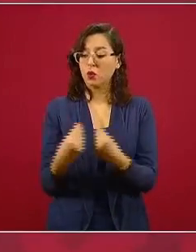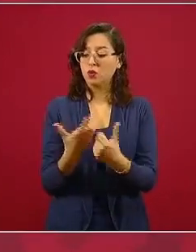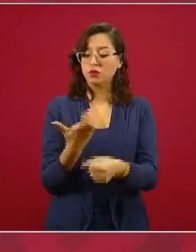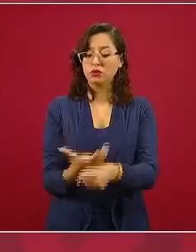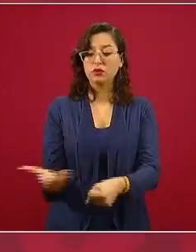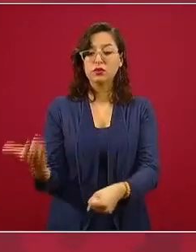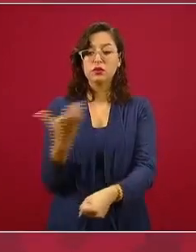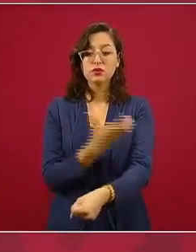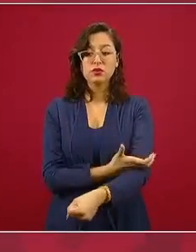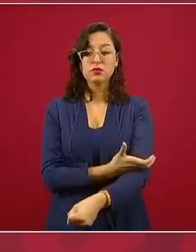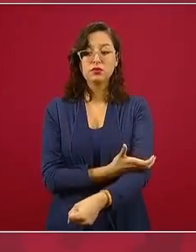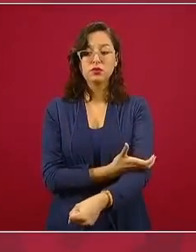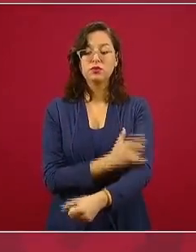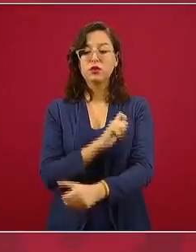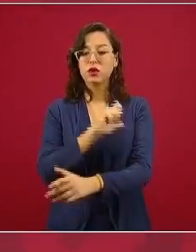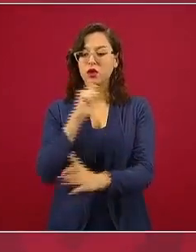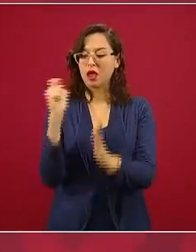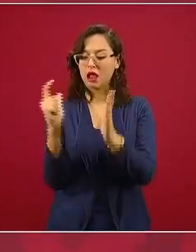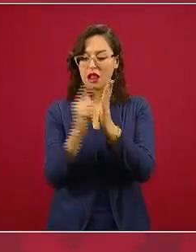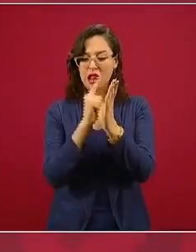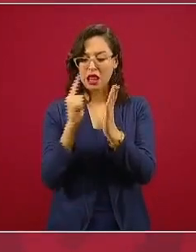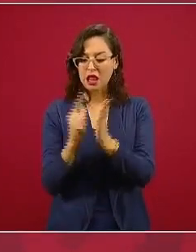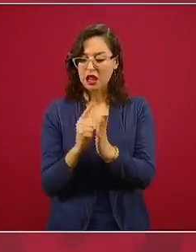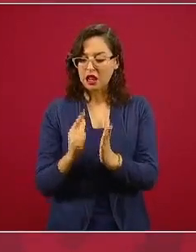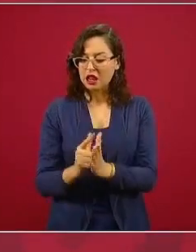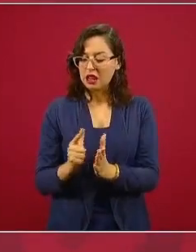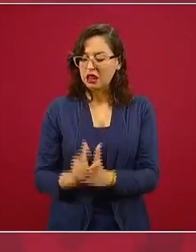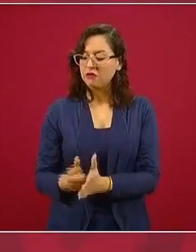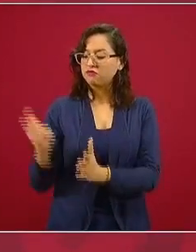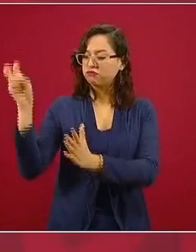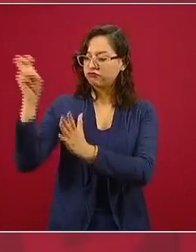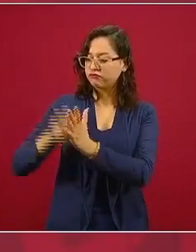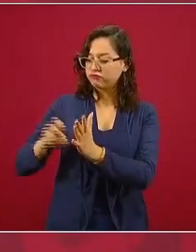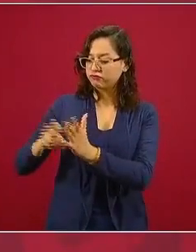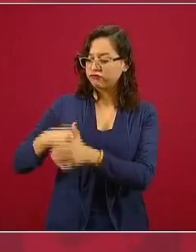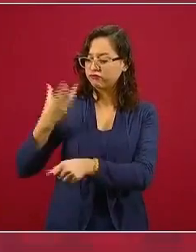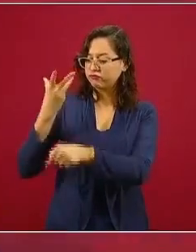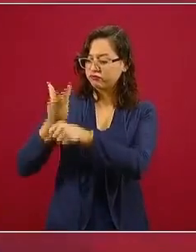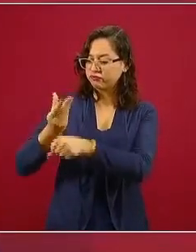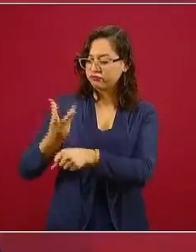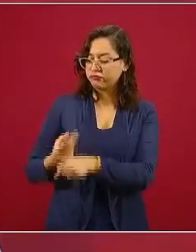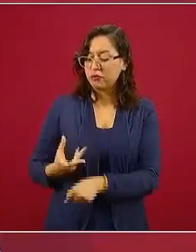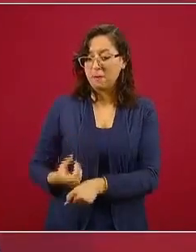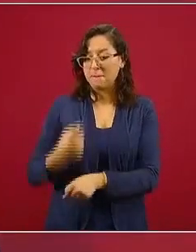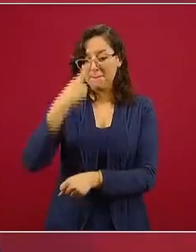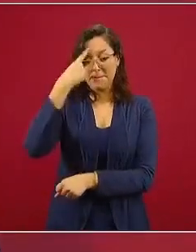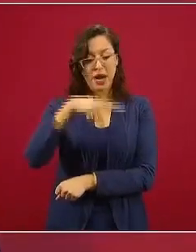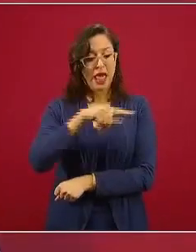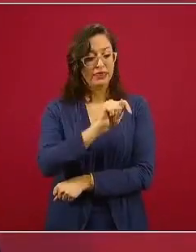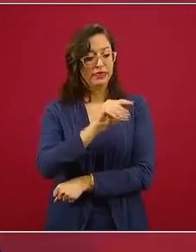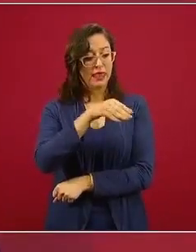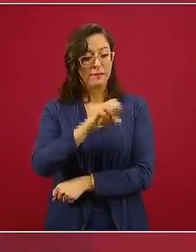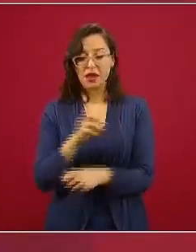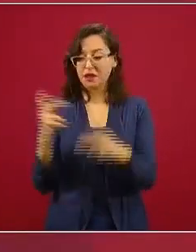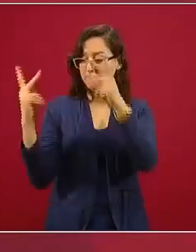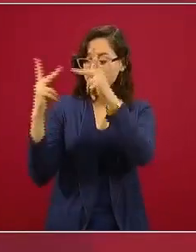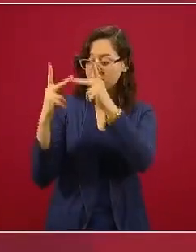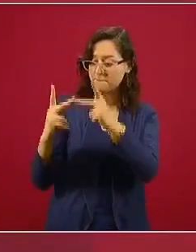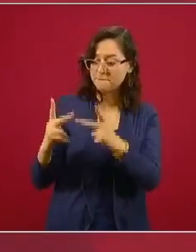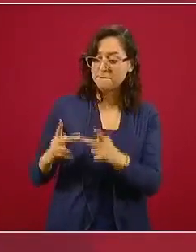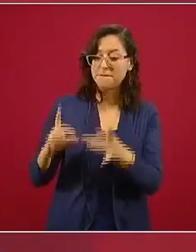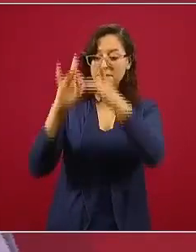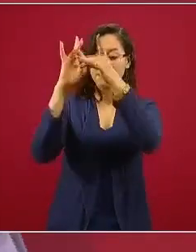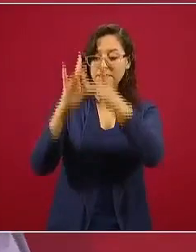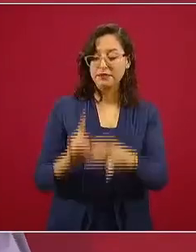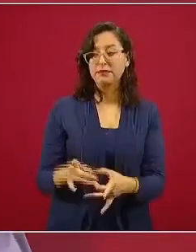acompañamiento de las leyes que teníamos que armonizar por parte del Poder Legislativo fue crucial para hoy estar, como ya ha dicho